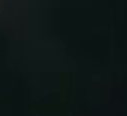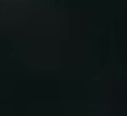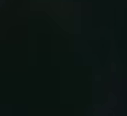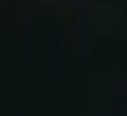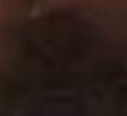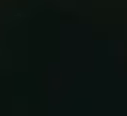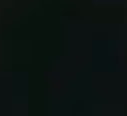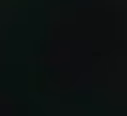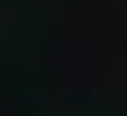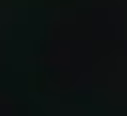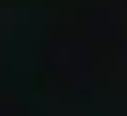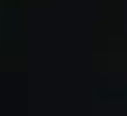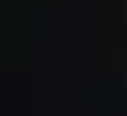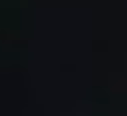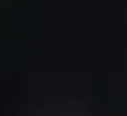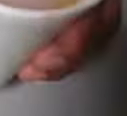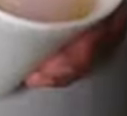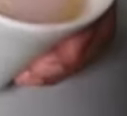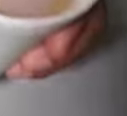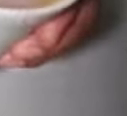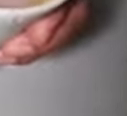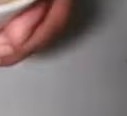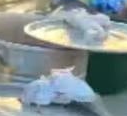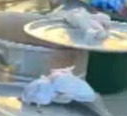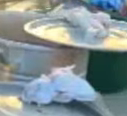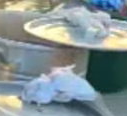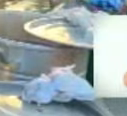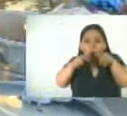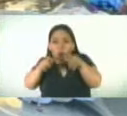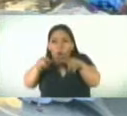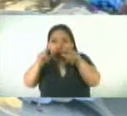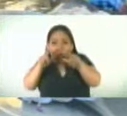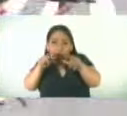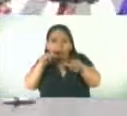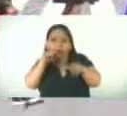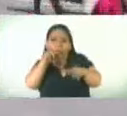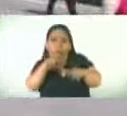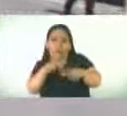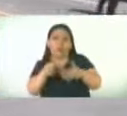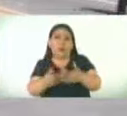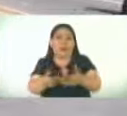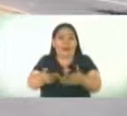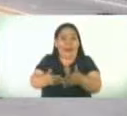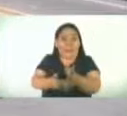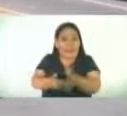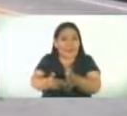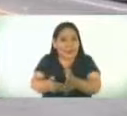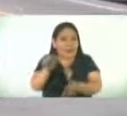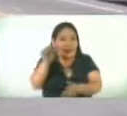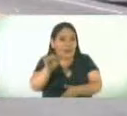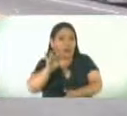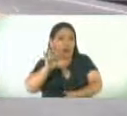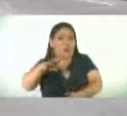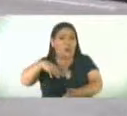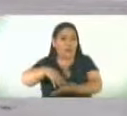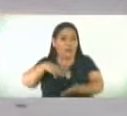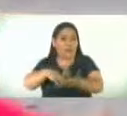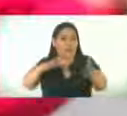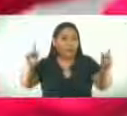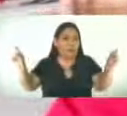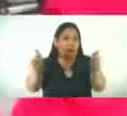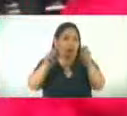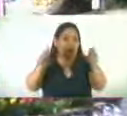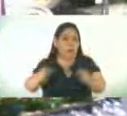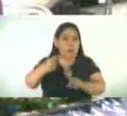y una repartición del tradicional atol chuco. Es el antesala de las fiestas de ese distrito. Inician el